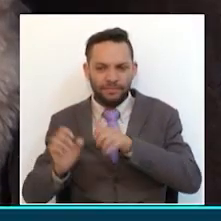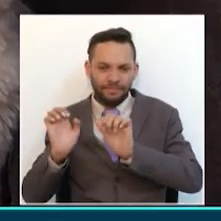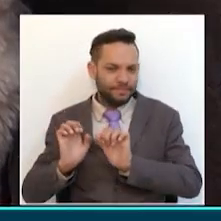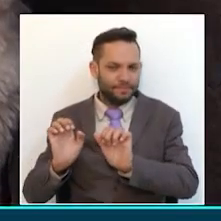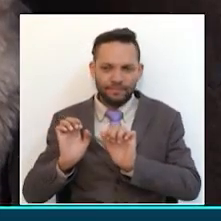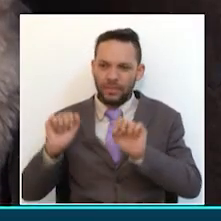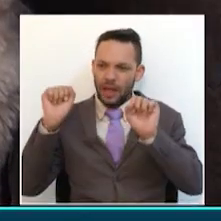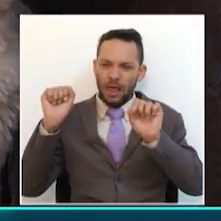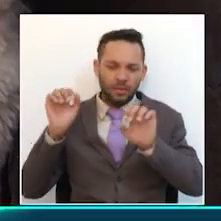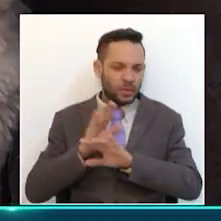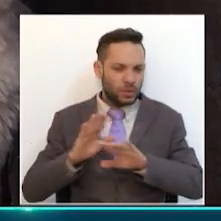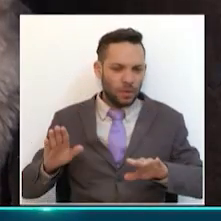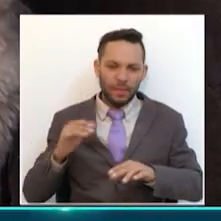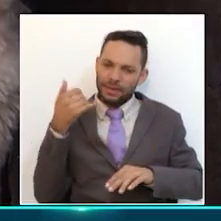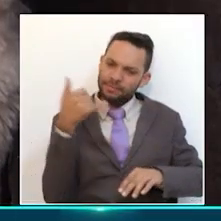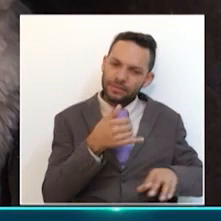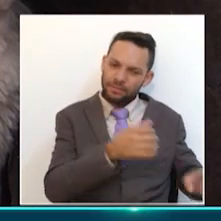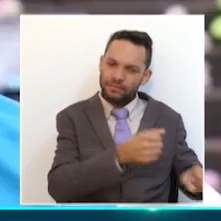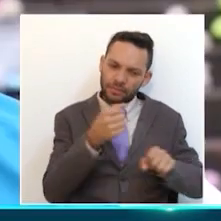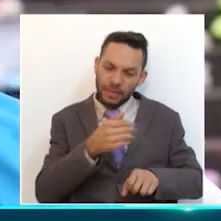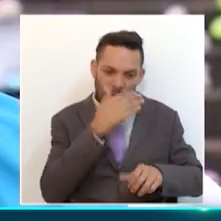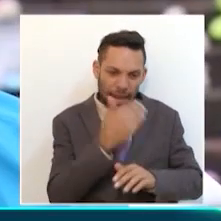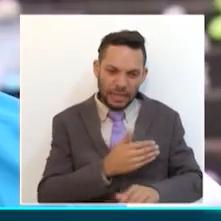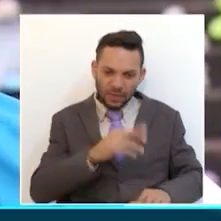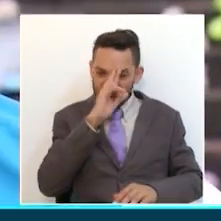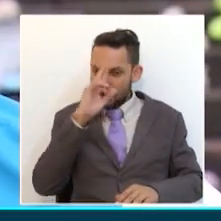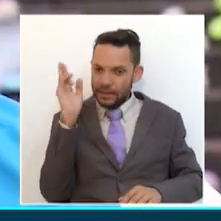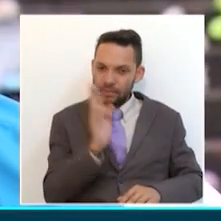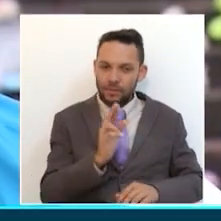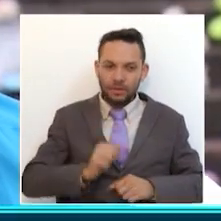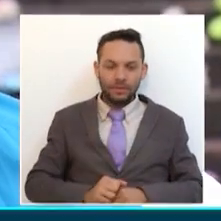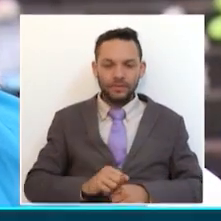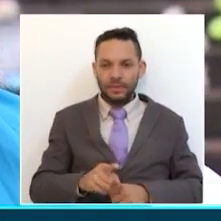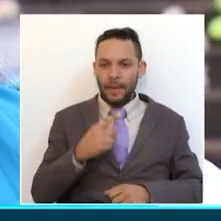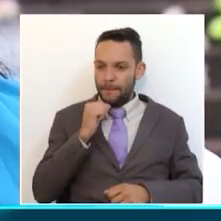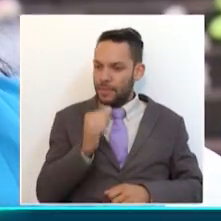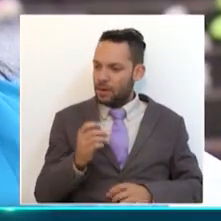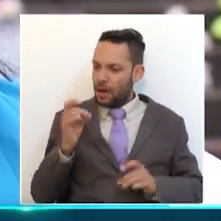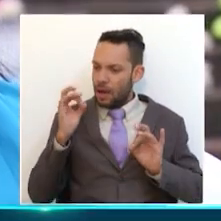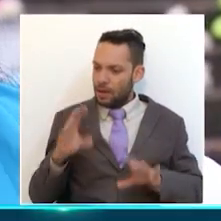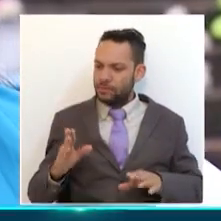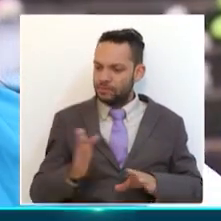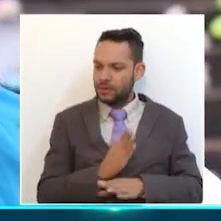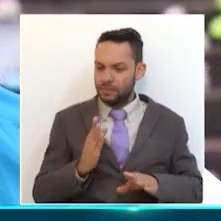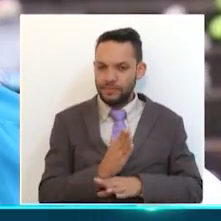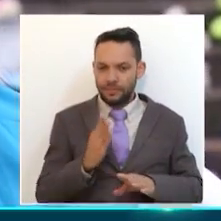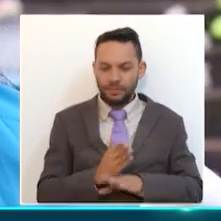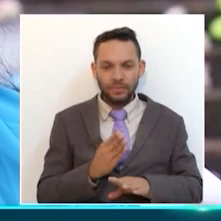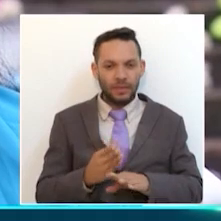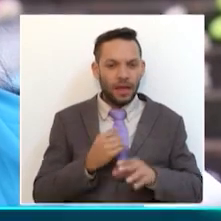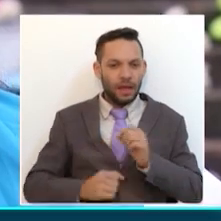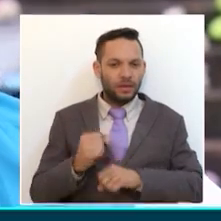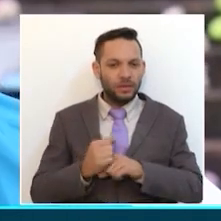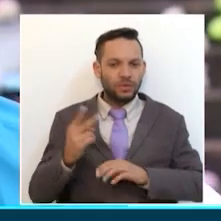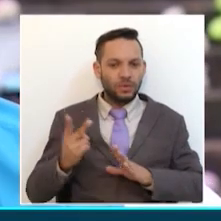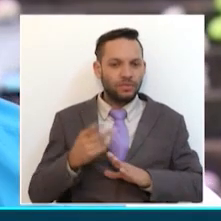sexual infantil. Estamos hablando básicamente que el flagelo del abuso sexual en Colombia cerramos en el 2018 con